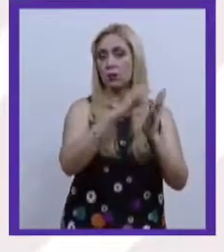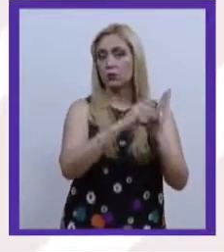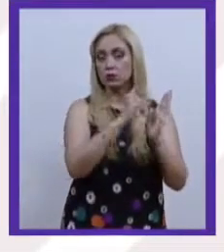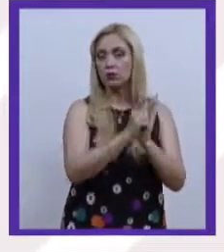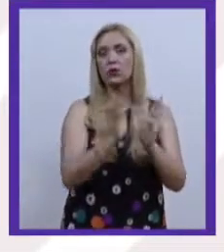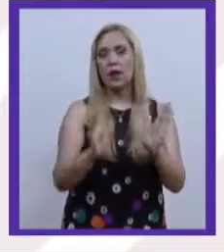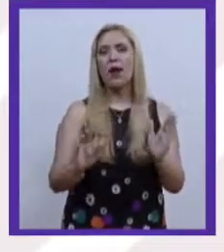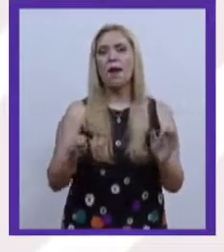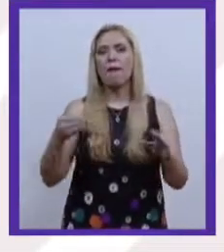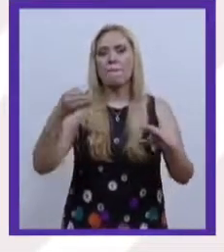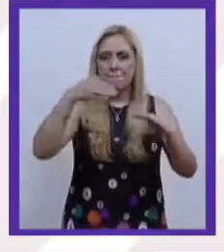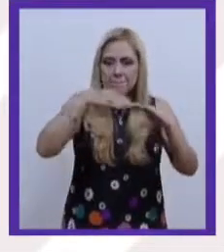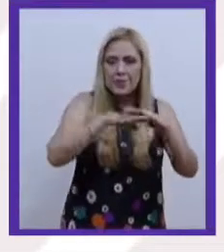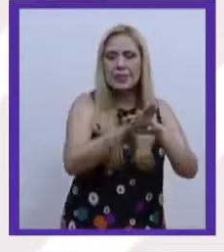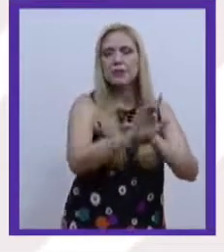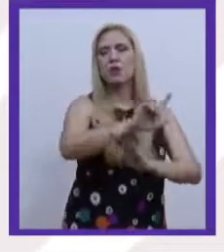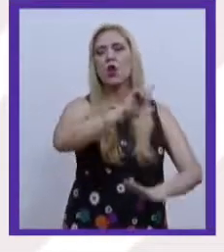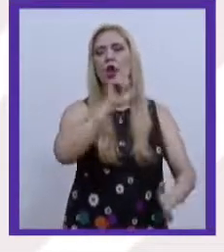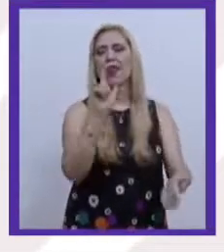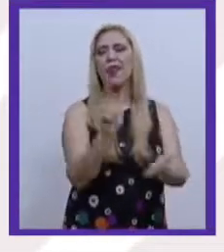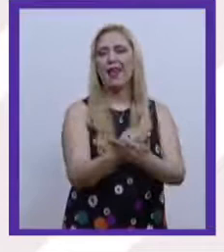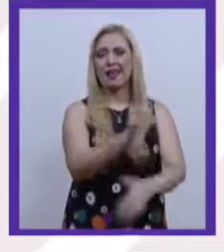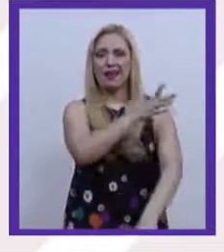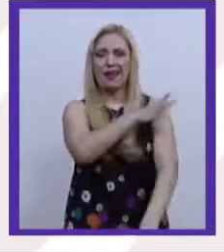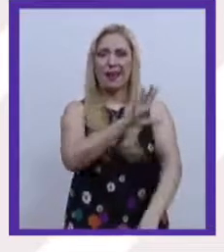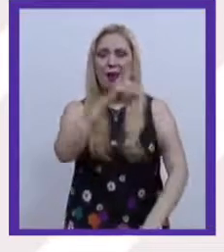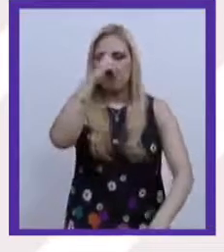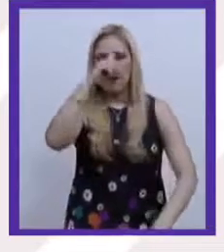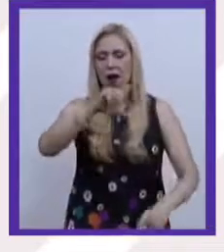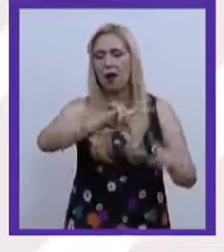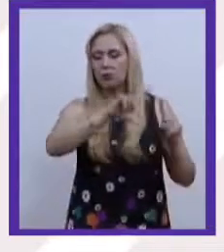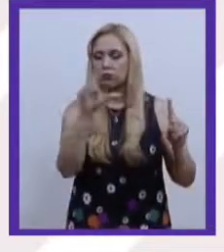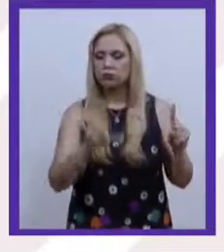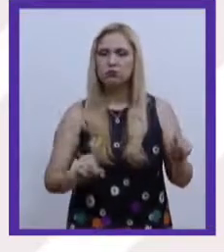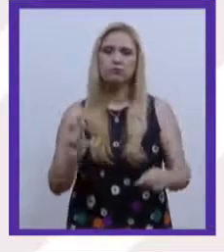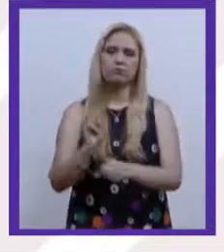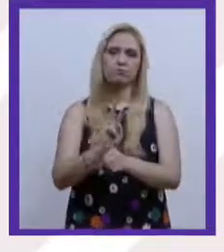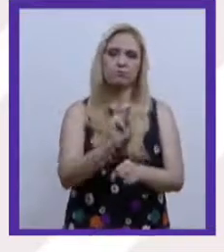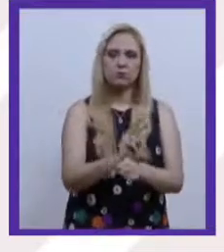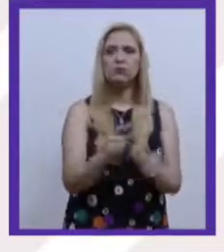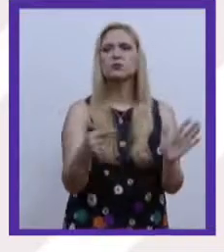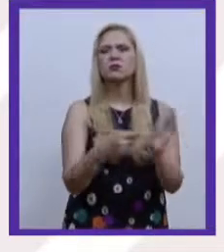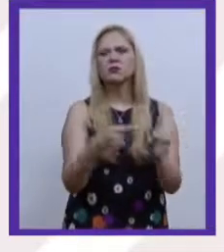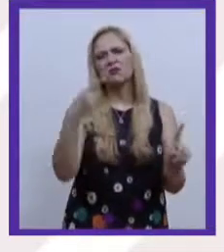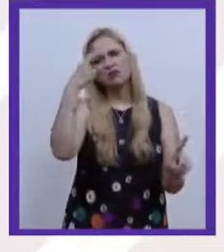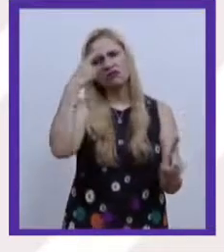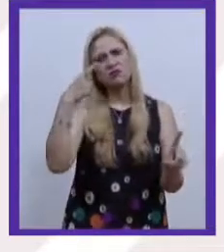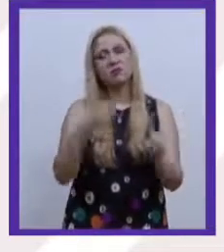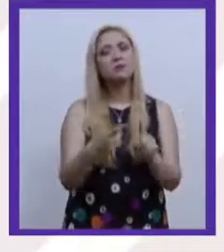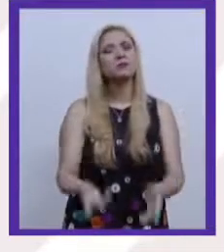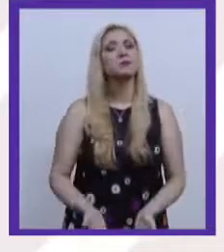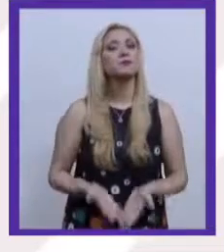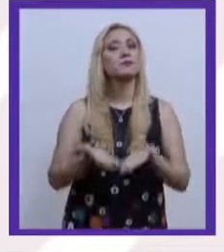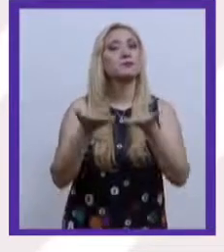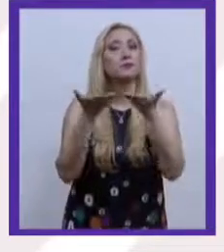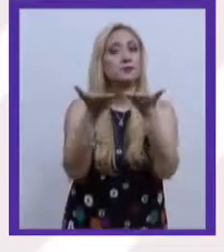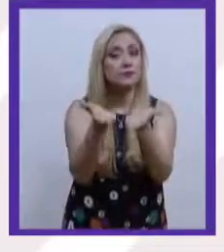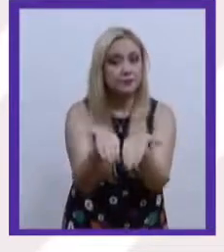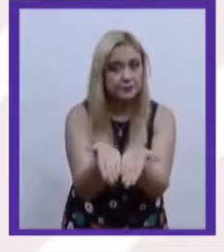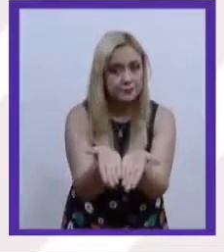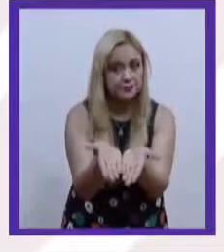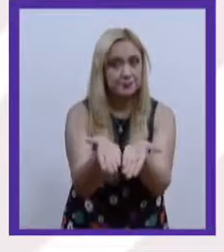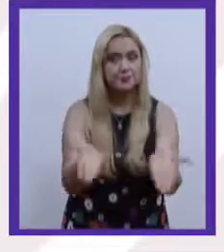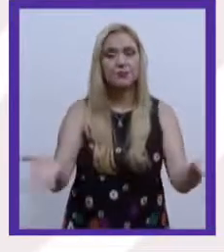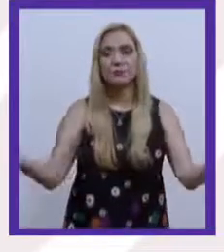ley general para el Sistema Nacional de Cuidados. Y esta ley tiene por objeto garantizar, es hacer